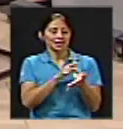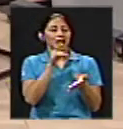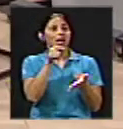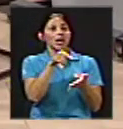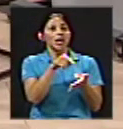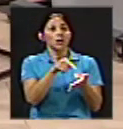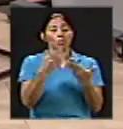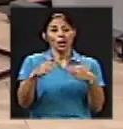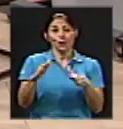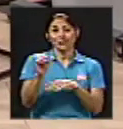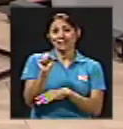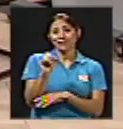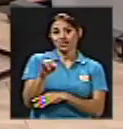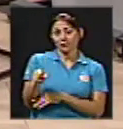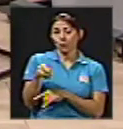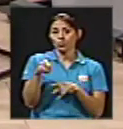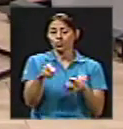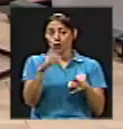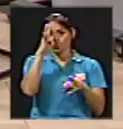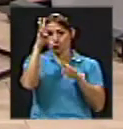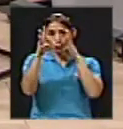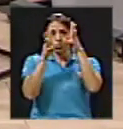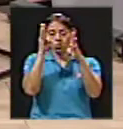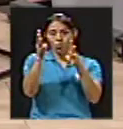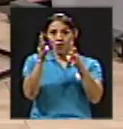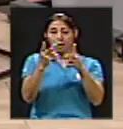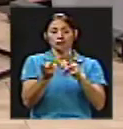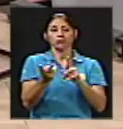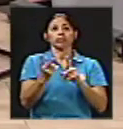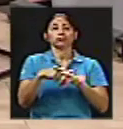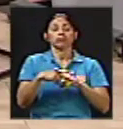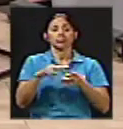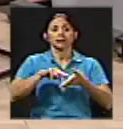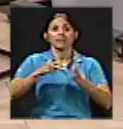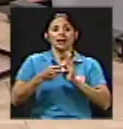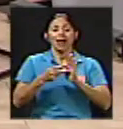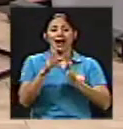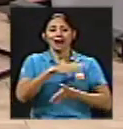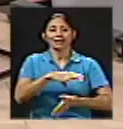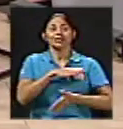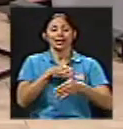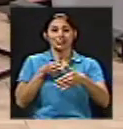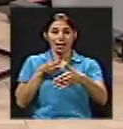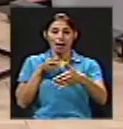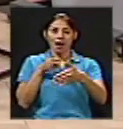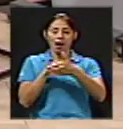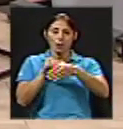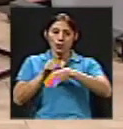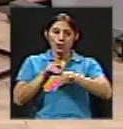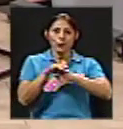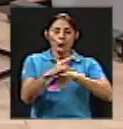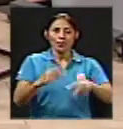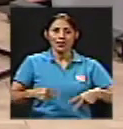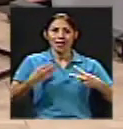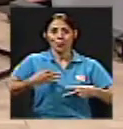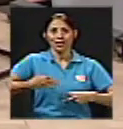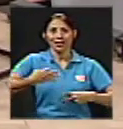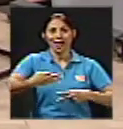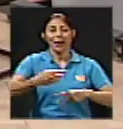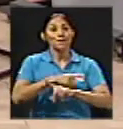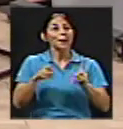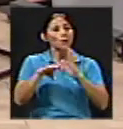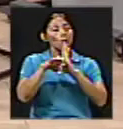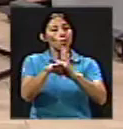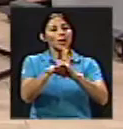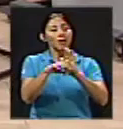implicaron unas características que afectan la vida cotidiana, pero también dentro de la tableta en general